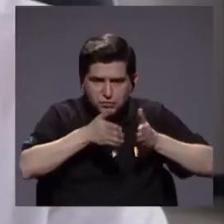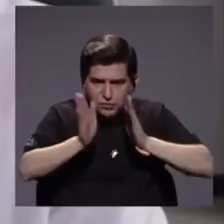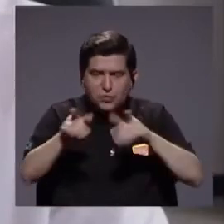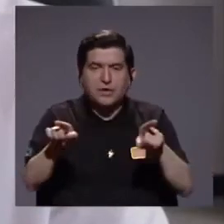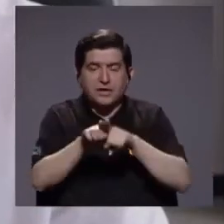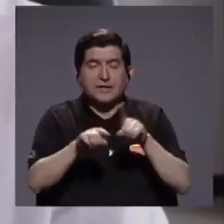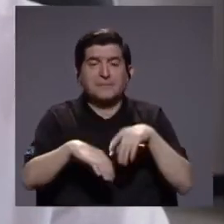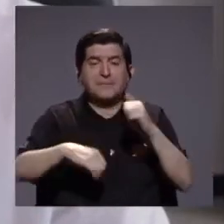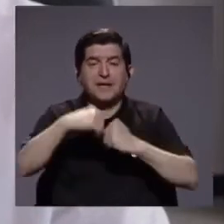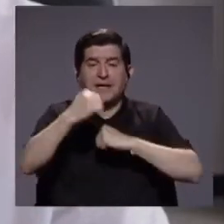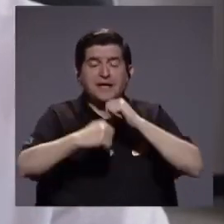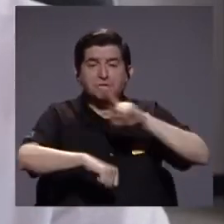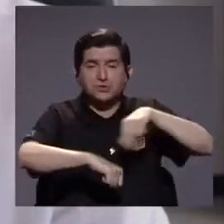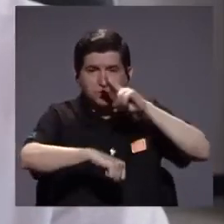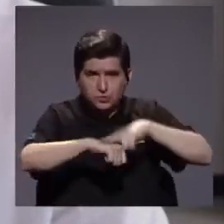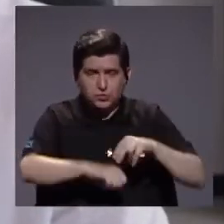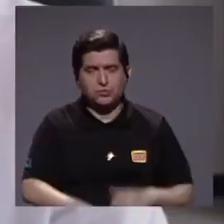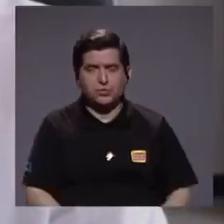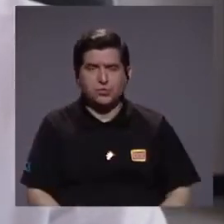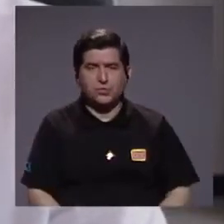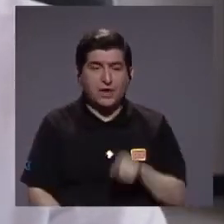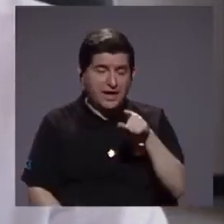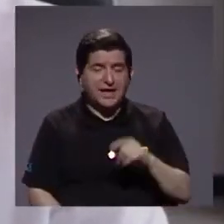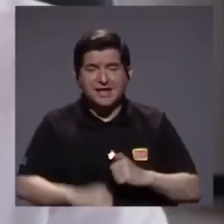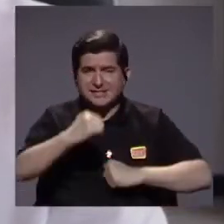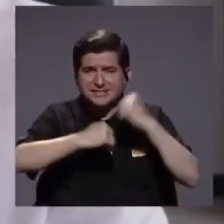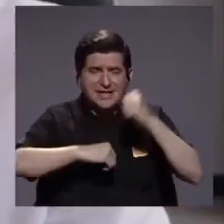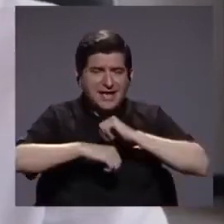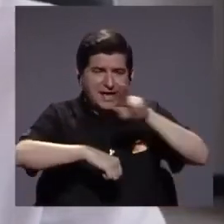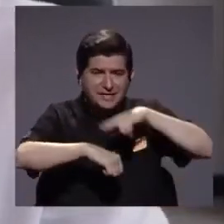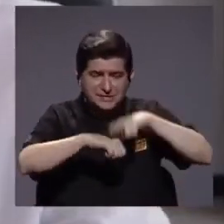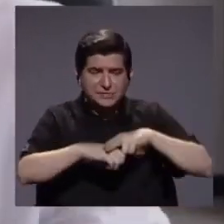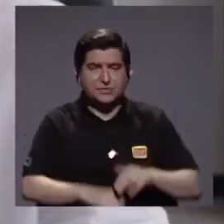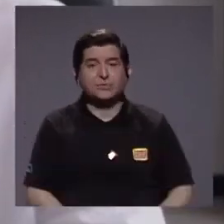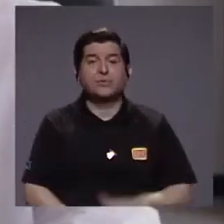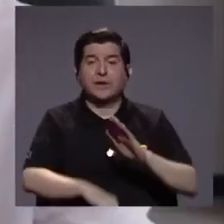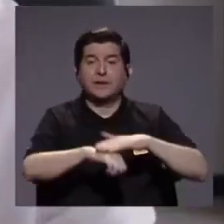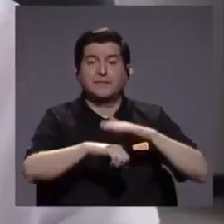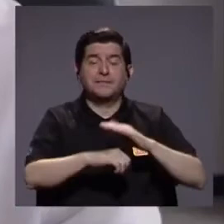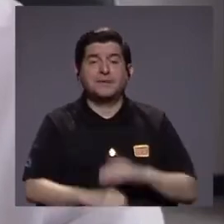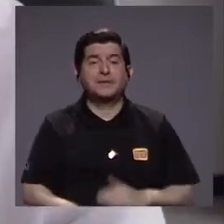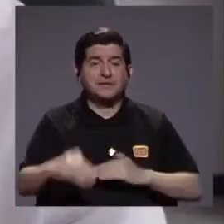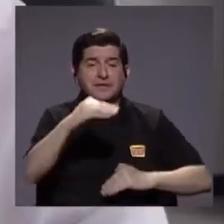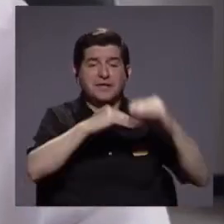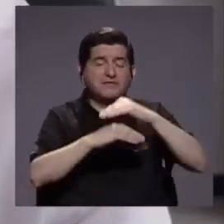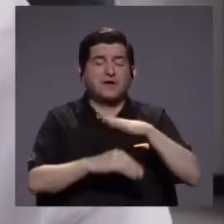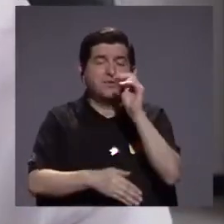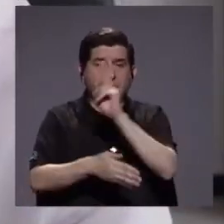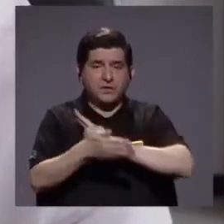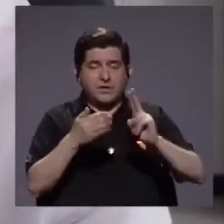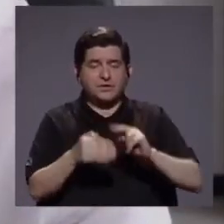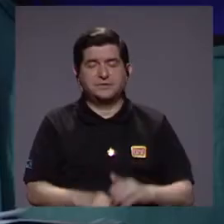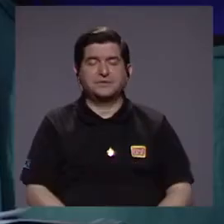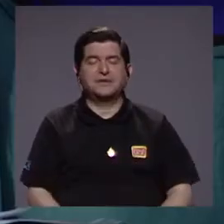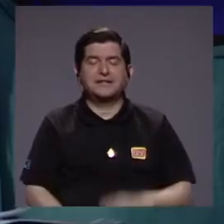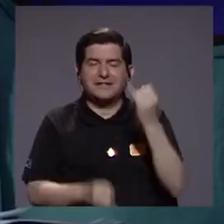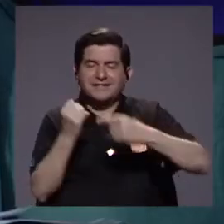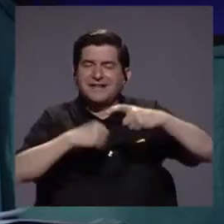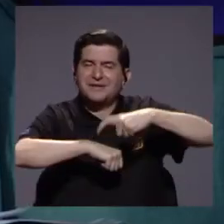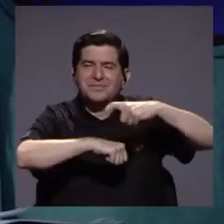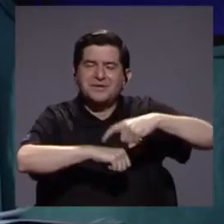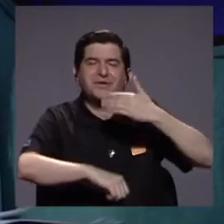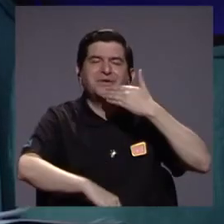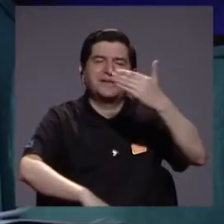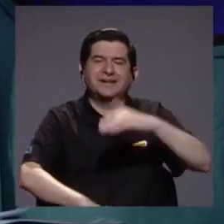apoyarlo en la infraestructura nacional, la evaluación de la infraestructura nacional, y eso permitiría a la facultad y a la universidad posicionarse. Finalizó el tiempo. Muchas